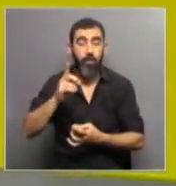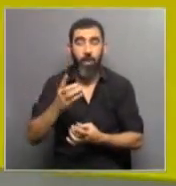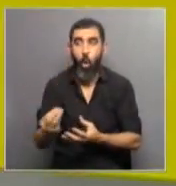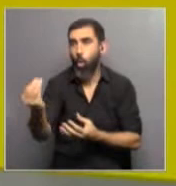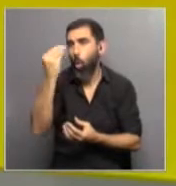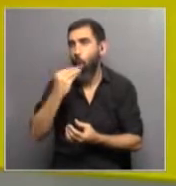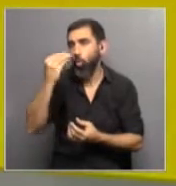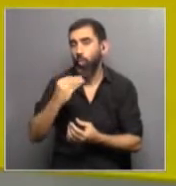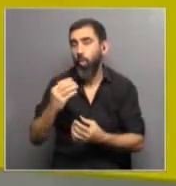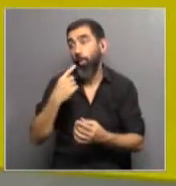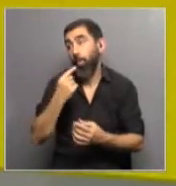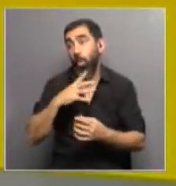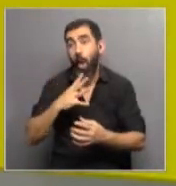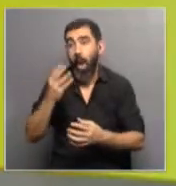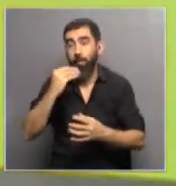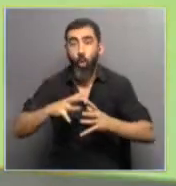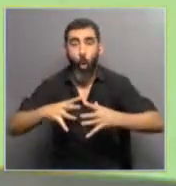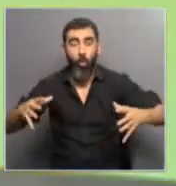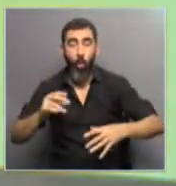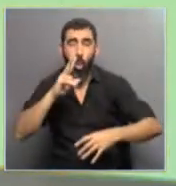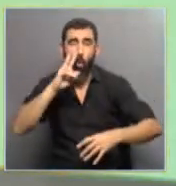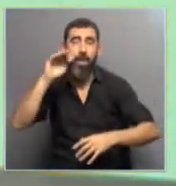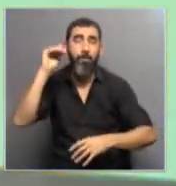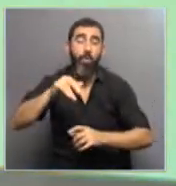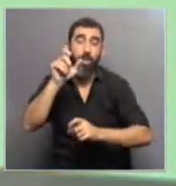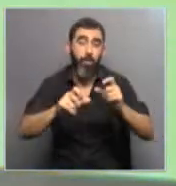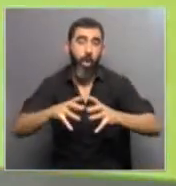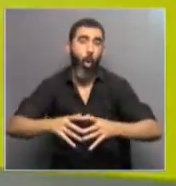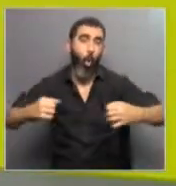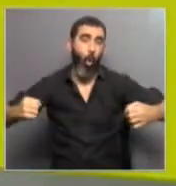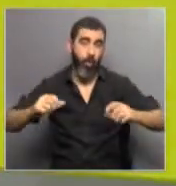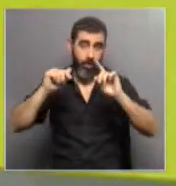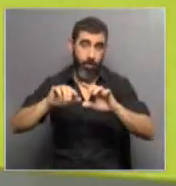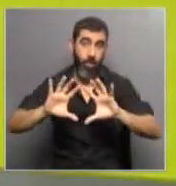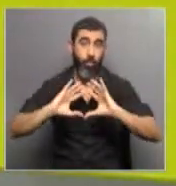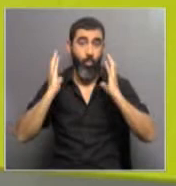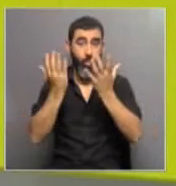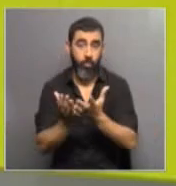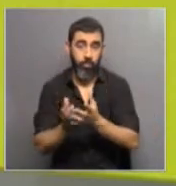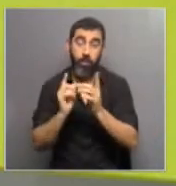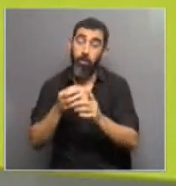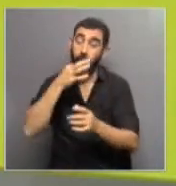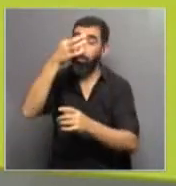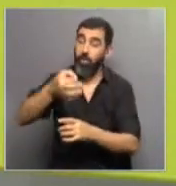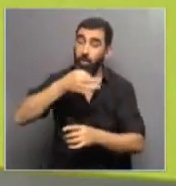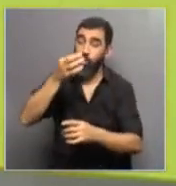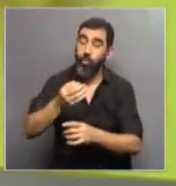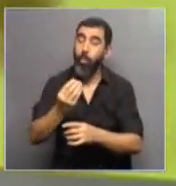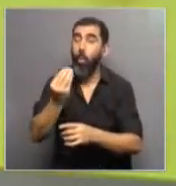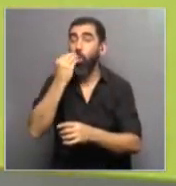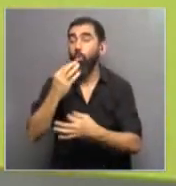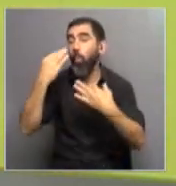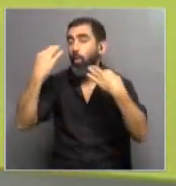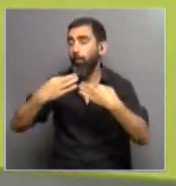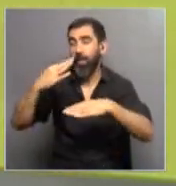de alimentos genera obesidad. Tenemos 2.000 millones de personas con sobrepeso, obesidad. También tenemos que dar un discurso por un consumo responsable de